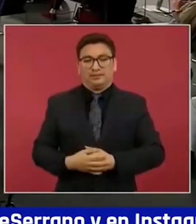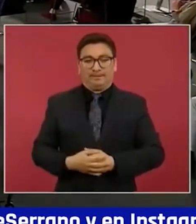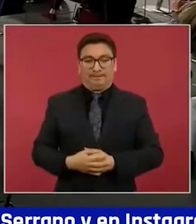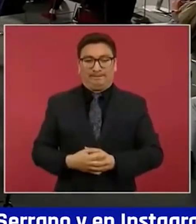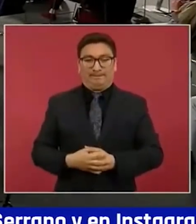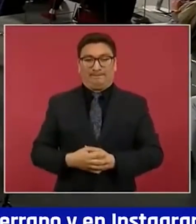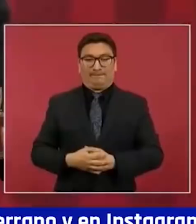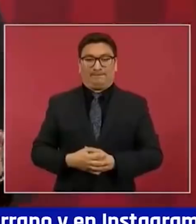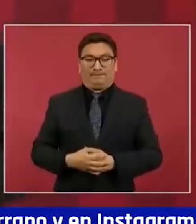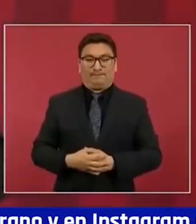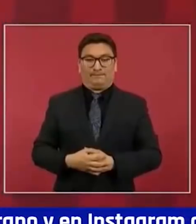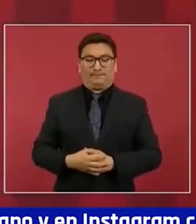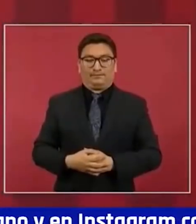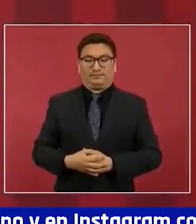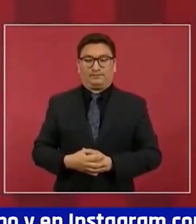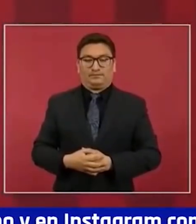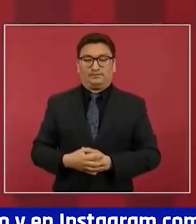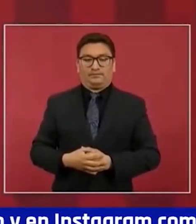Pues